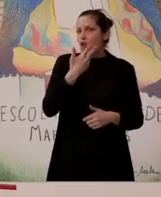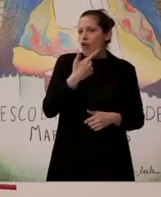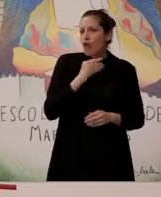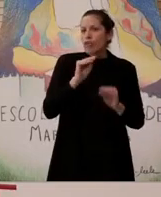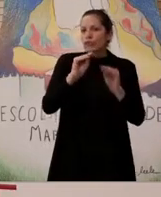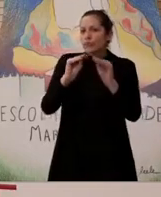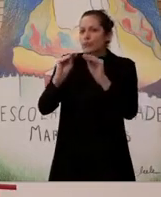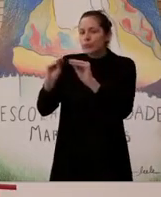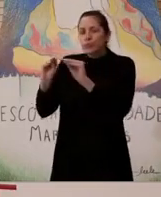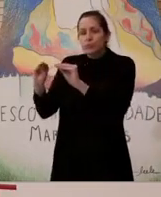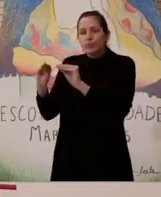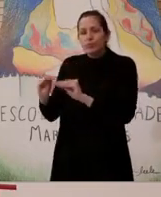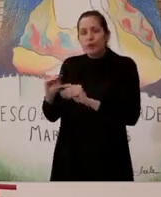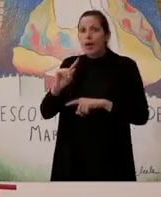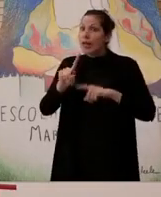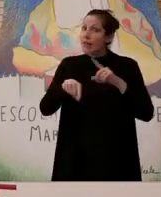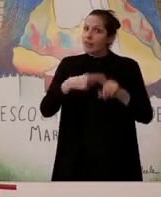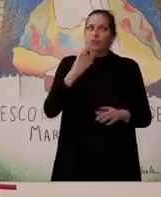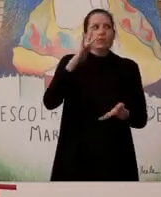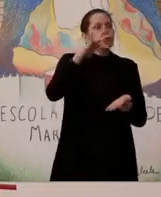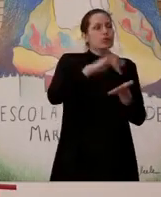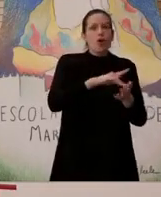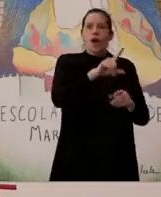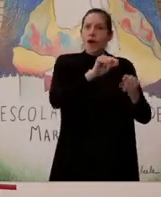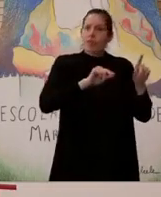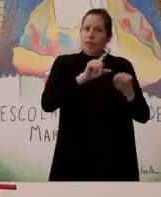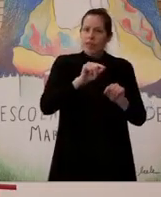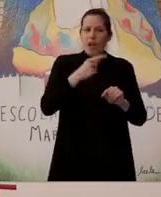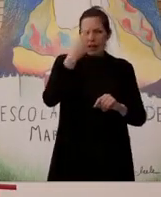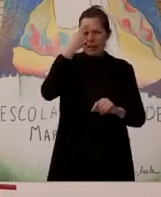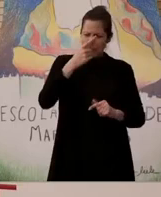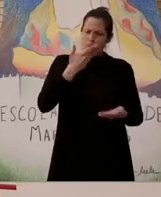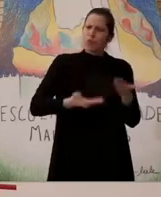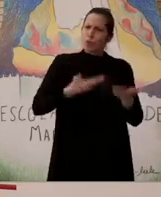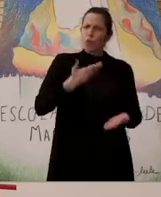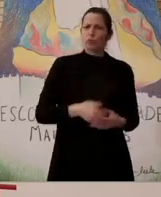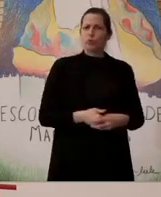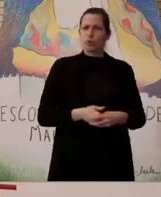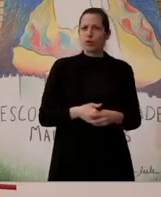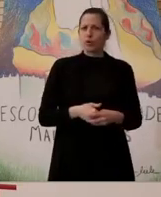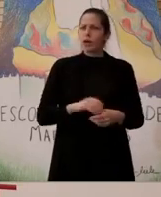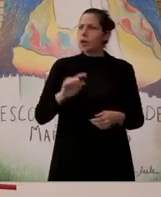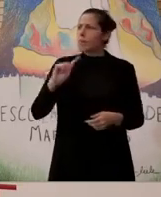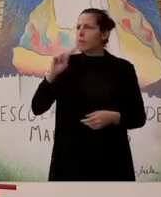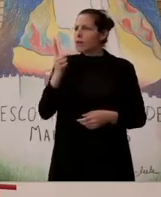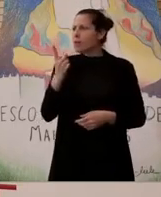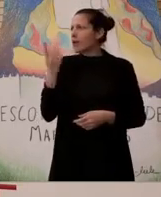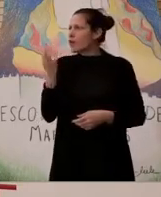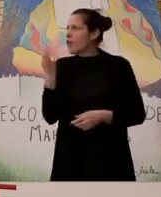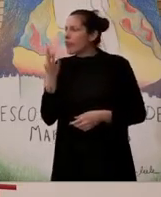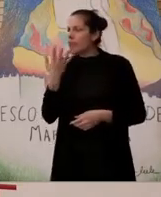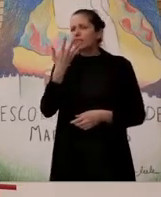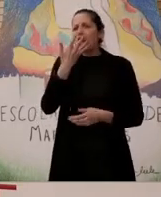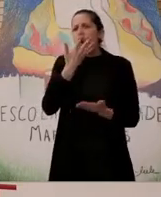cuando llega el momento de tomar decisiones sabes tomar decisiones justas como dice Carmela hay que conocer lo que hay para tomar